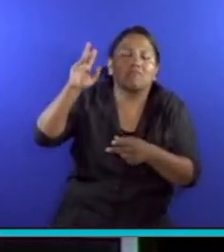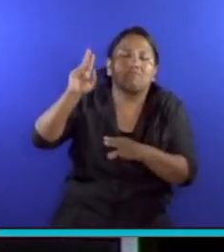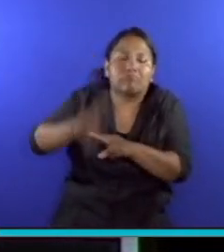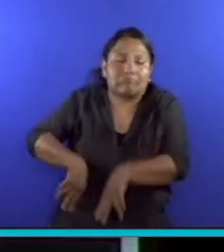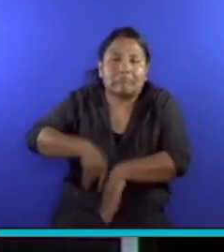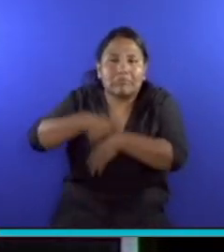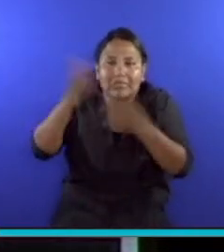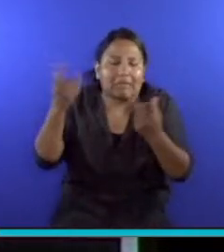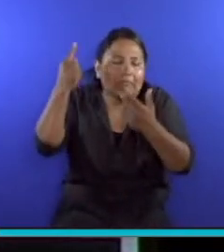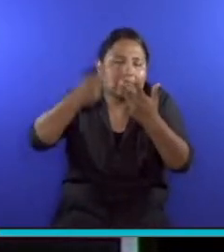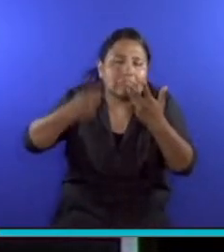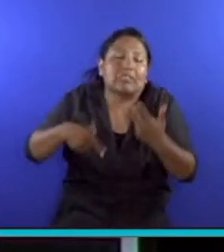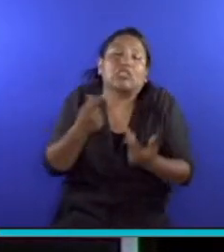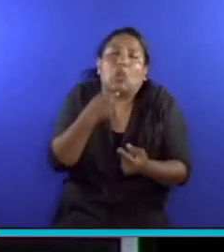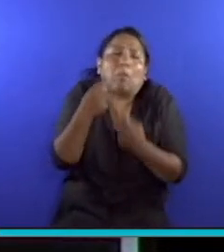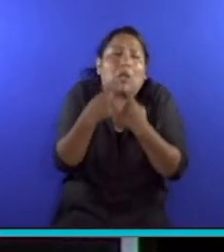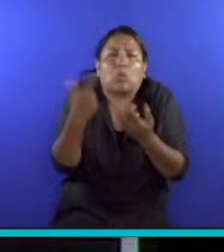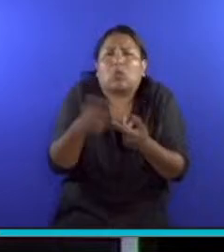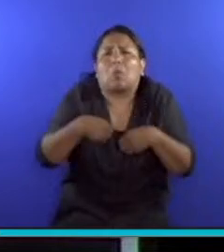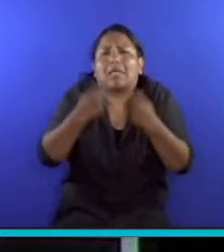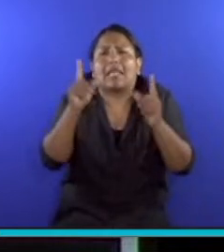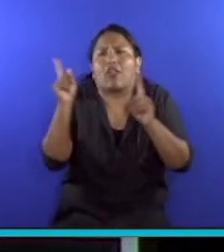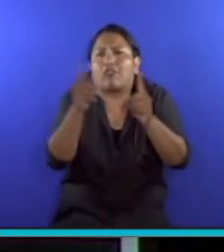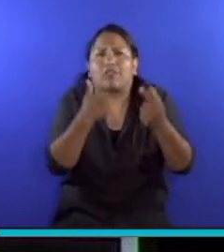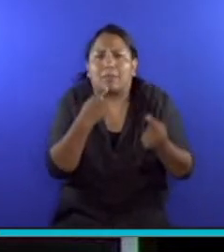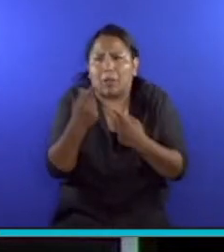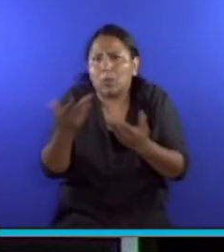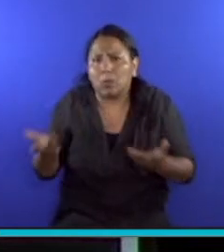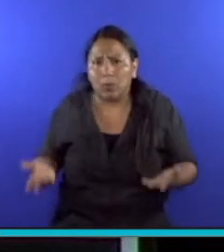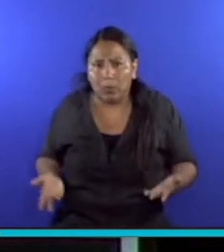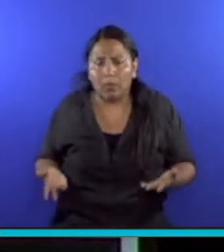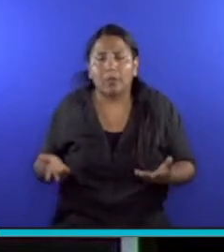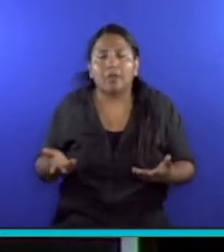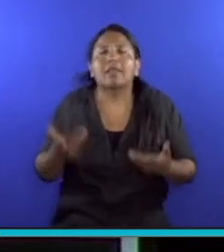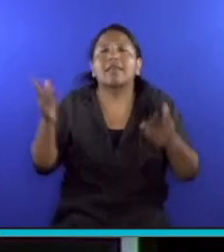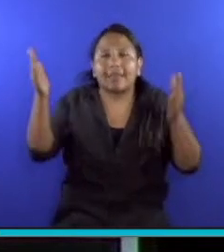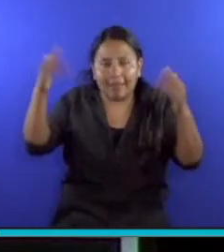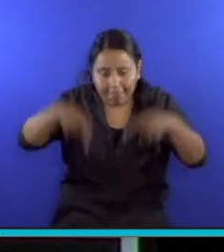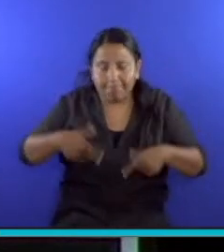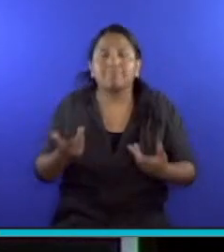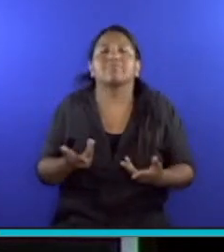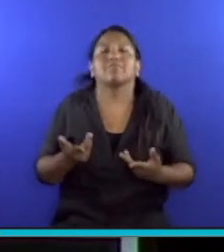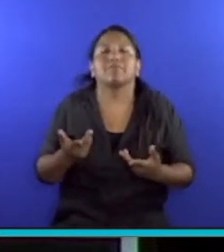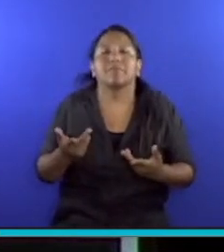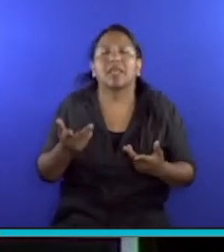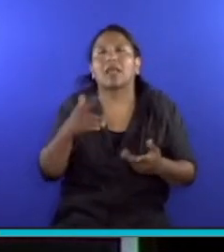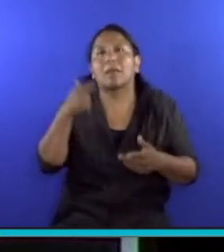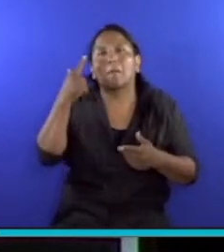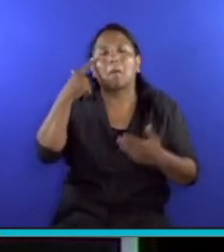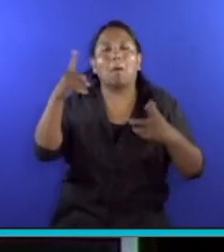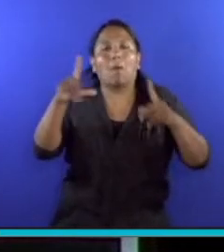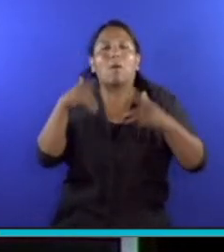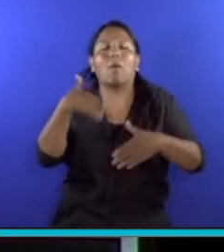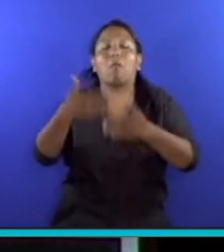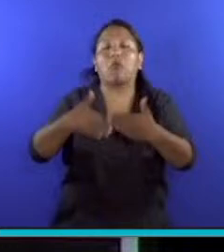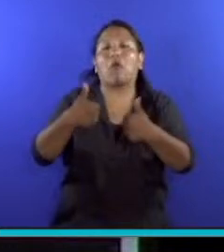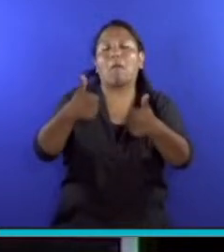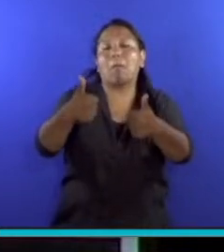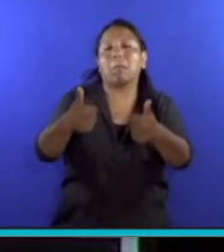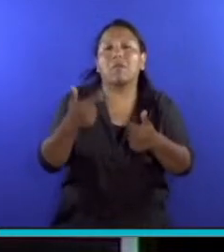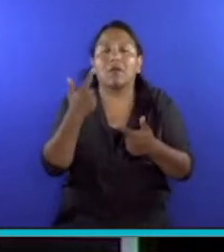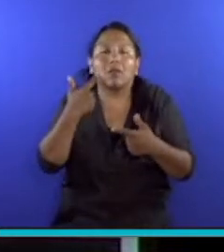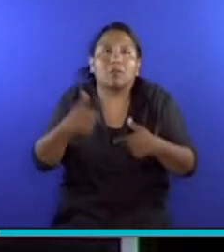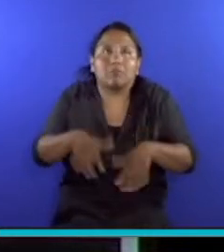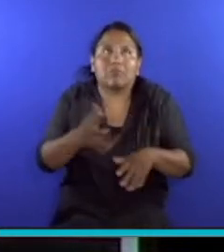no, pregúntenle a cualquier docente. Entonces, que vengan a pintarse de progresistas mientras están dejando pasar el